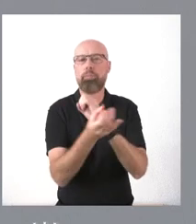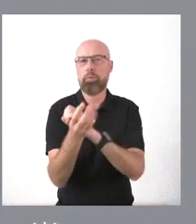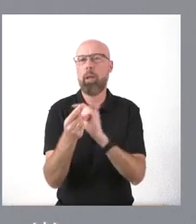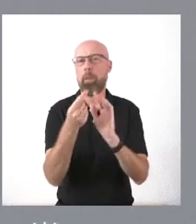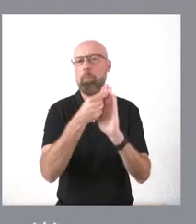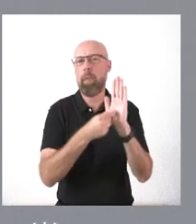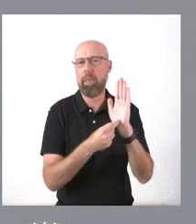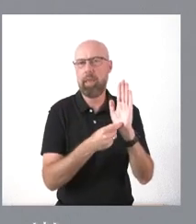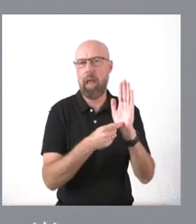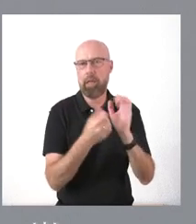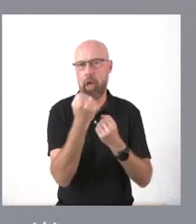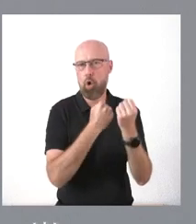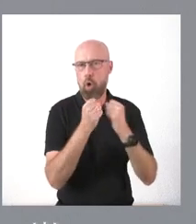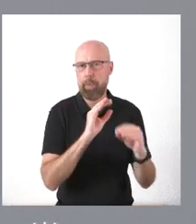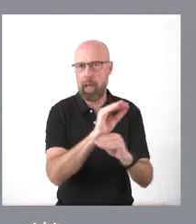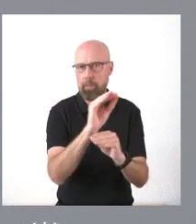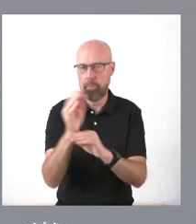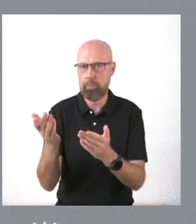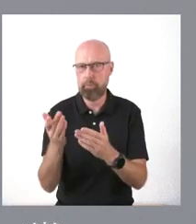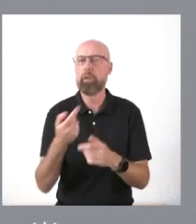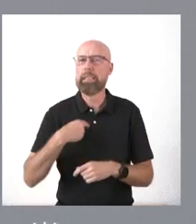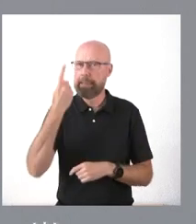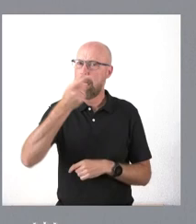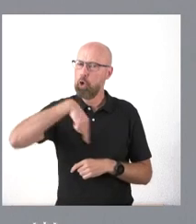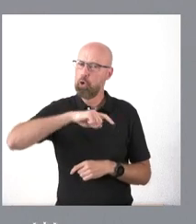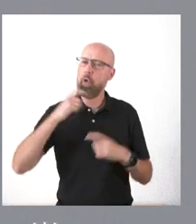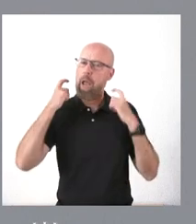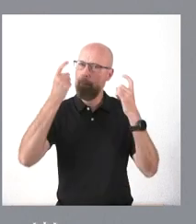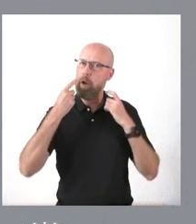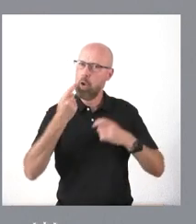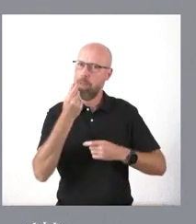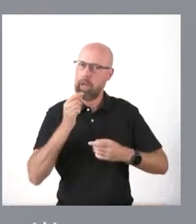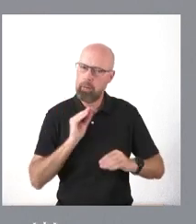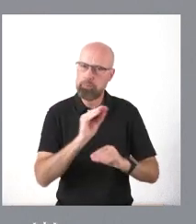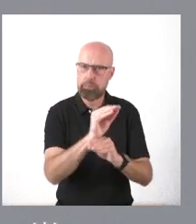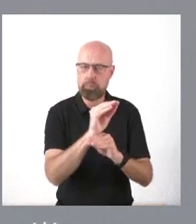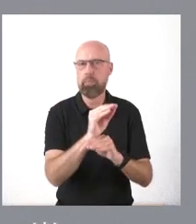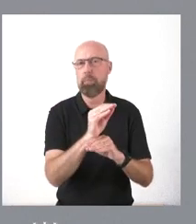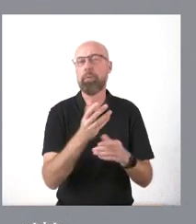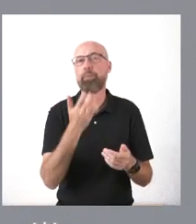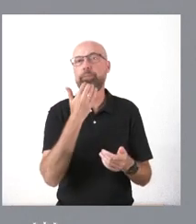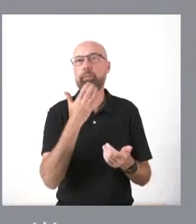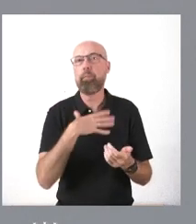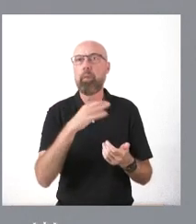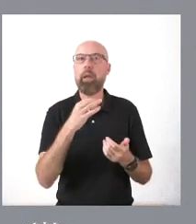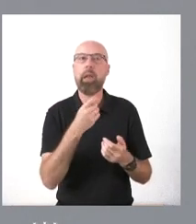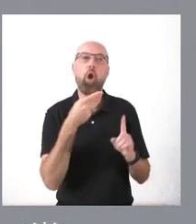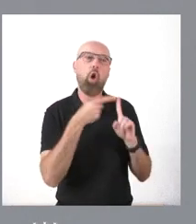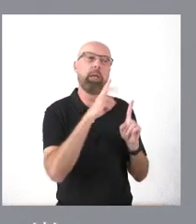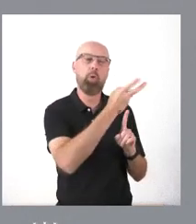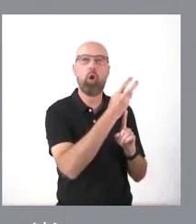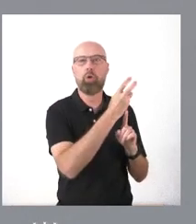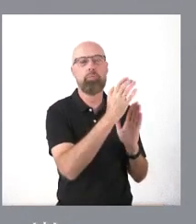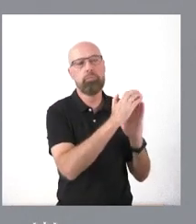va a requerir por esa parte un esfuerzo económico de de quizá retirarlo de otras finalidades también muy importantes